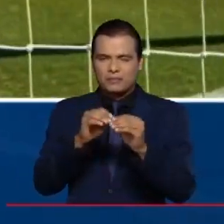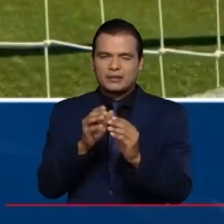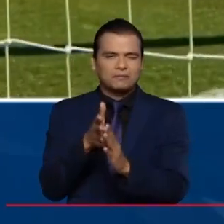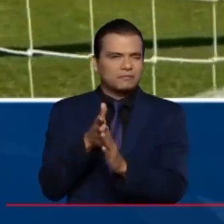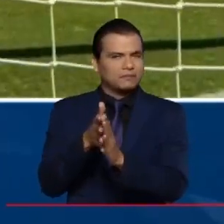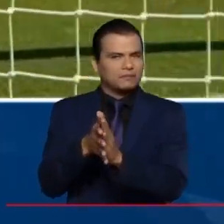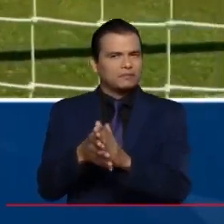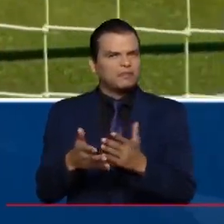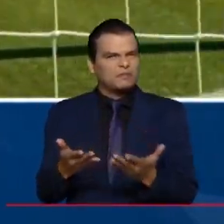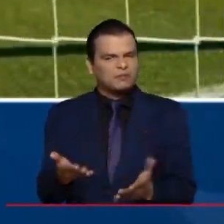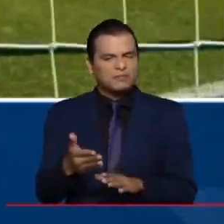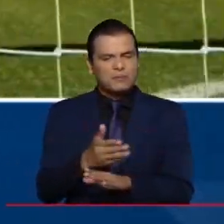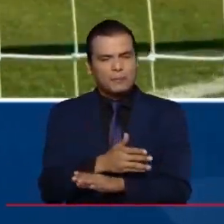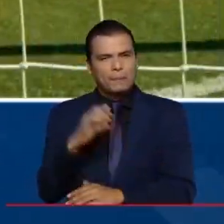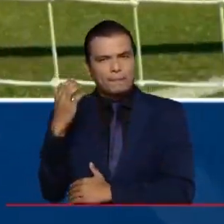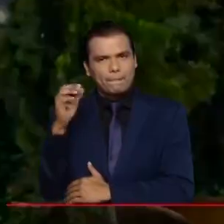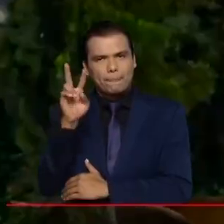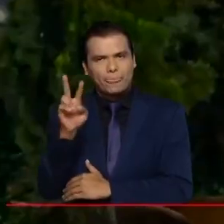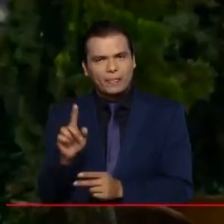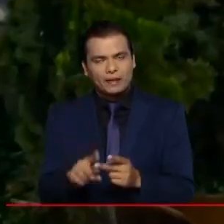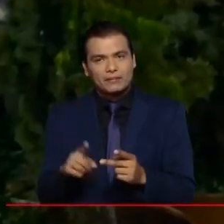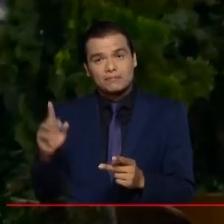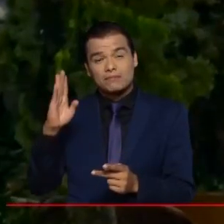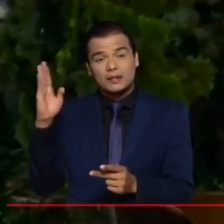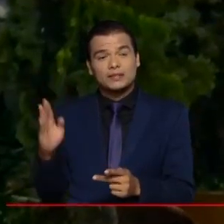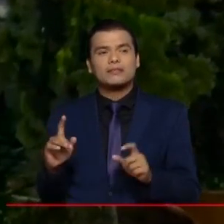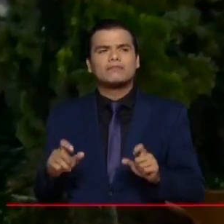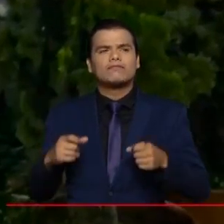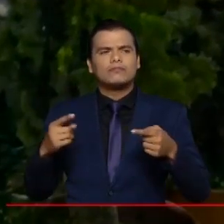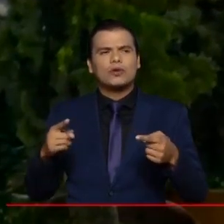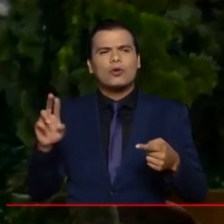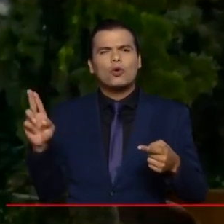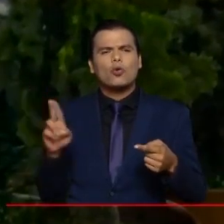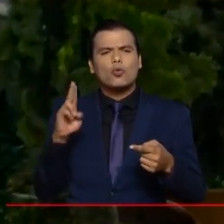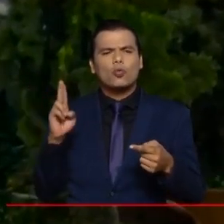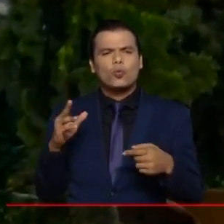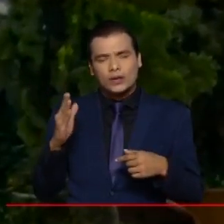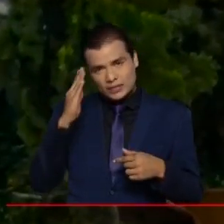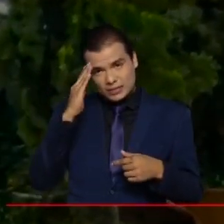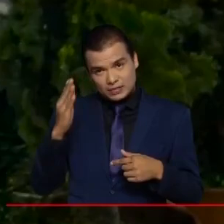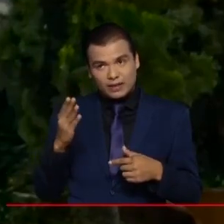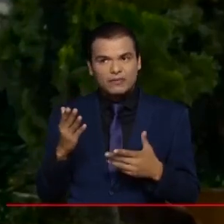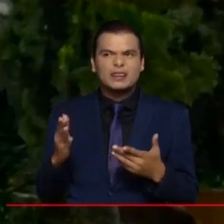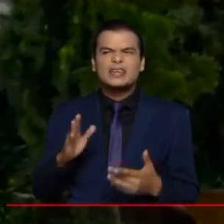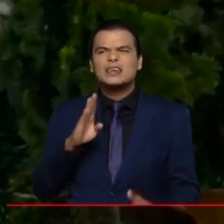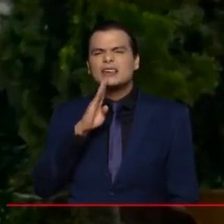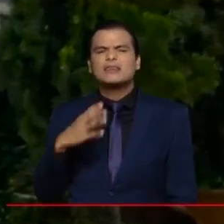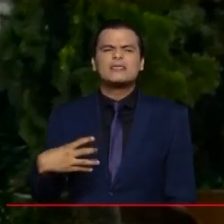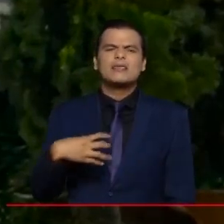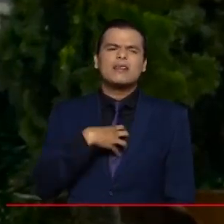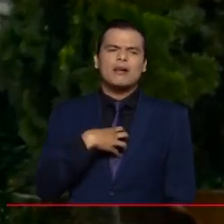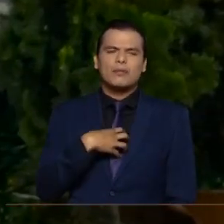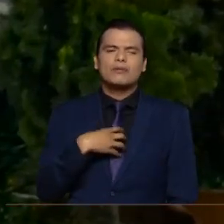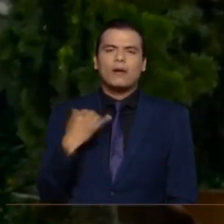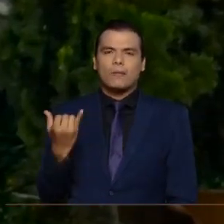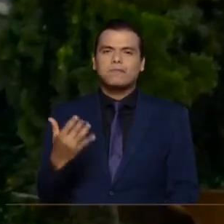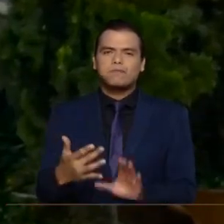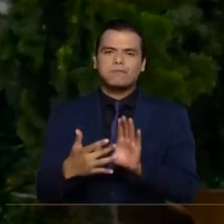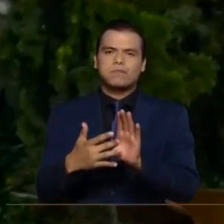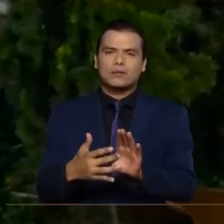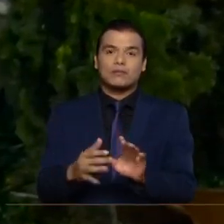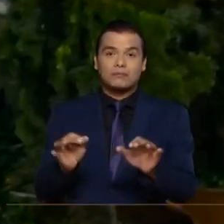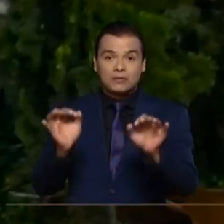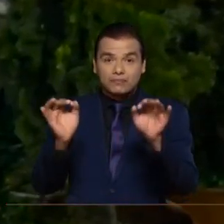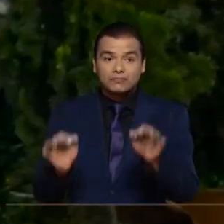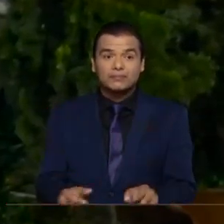hablar de la previa de Colombia Venezuela y Brasil versus Uruguay que va a definir el campeón de este sudamericano Sub 20